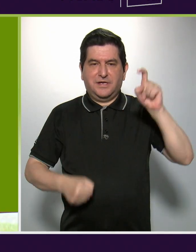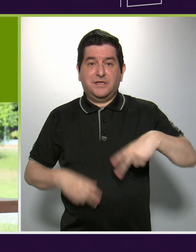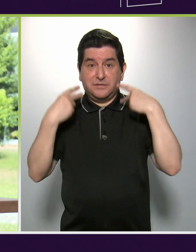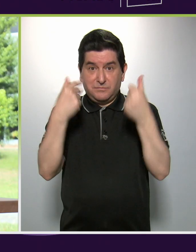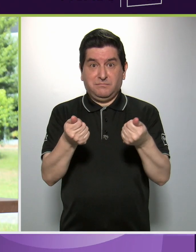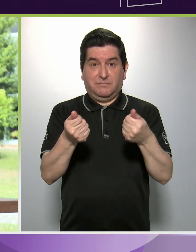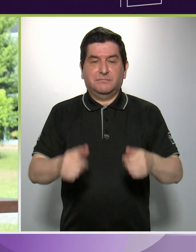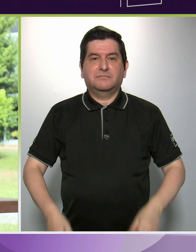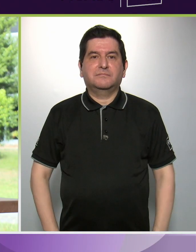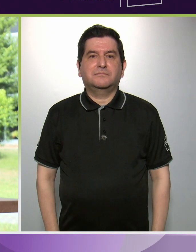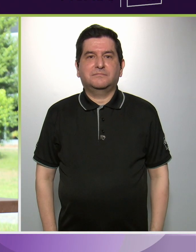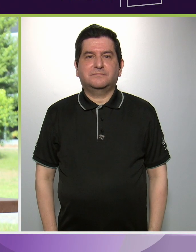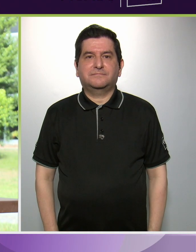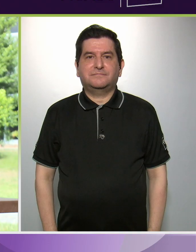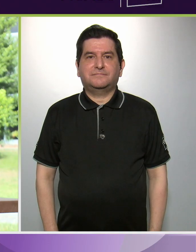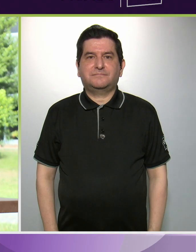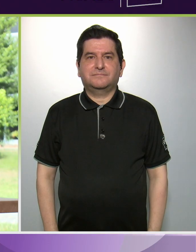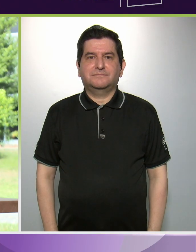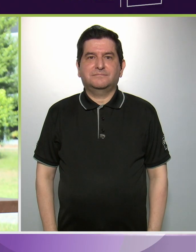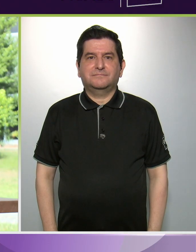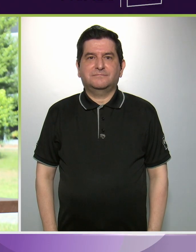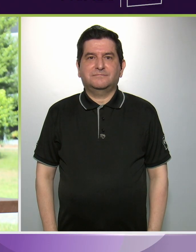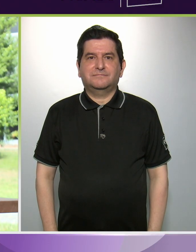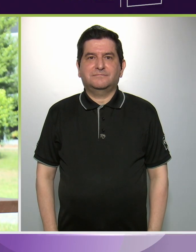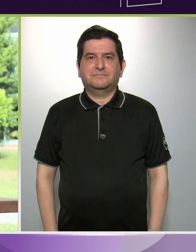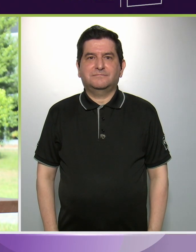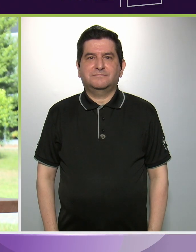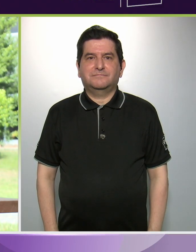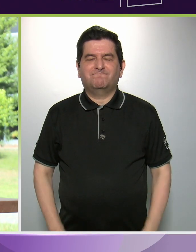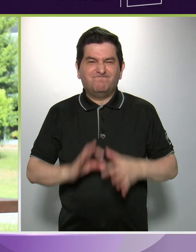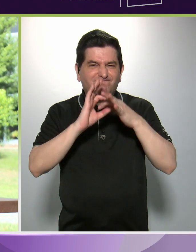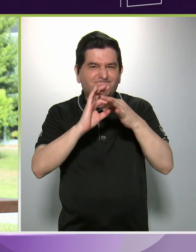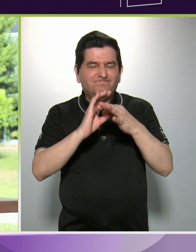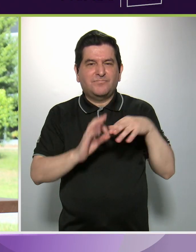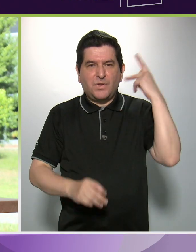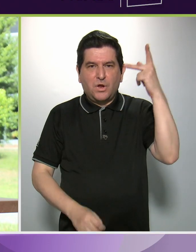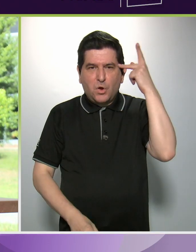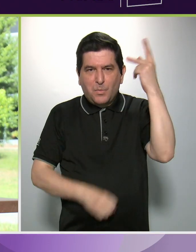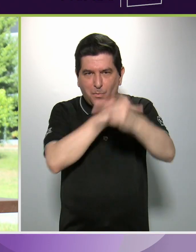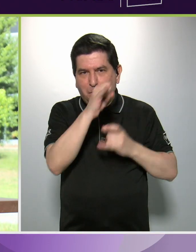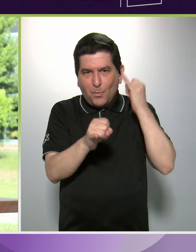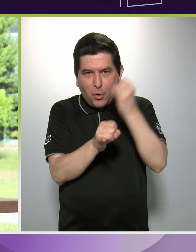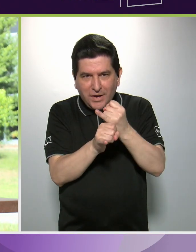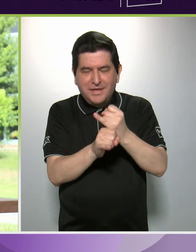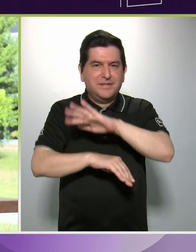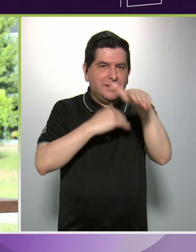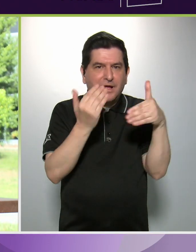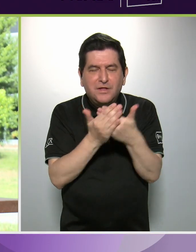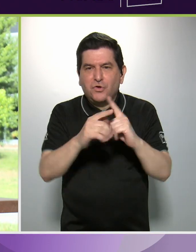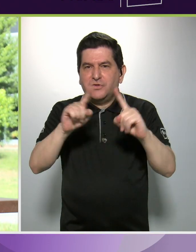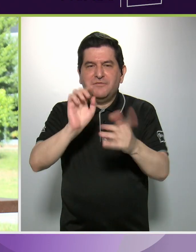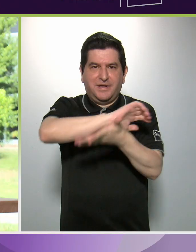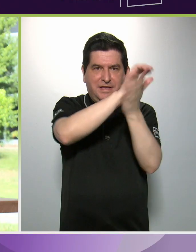Es algo que va mucho también con la política internacional, digamos, con todos estos vuelcos que están teniendo muchos gobiernos, digamos, que buscan